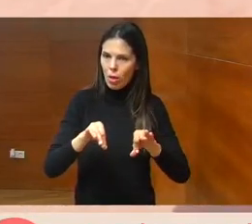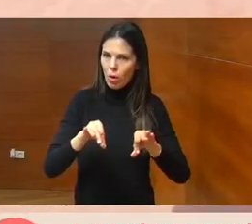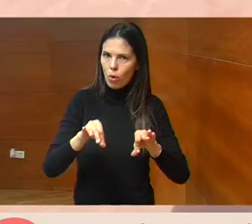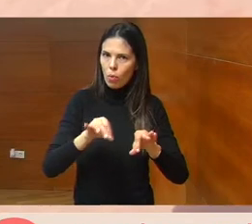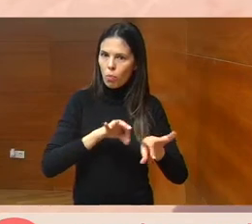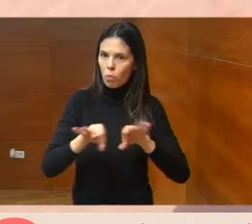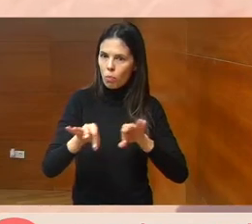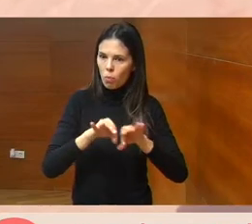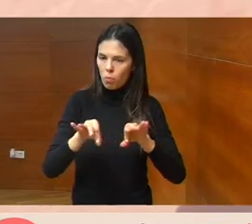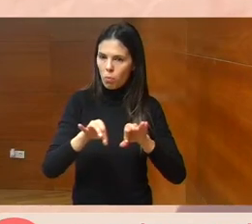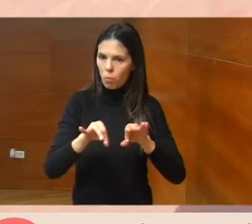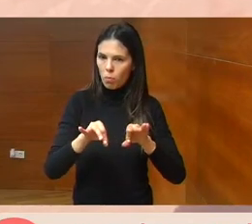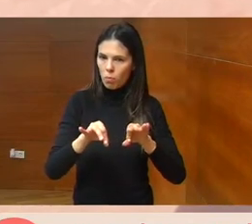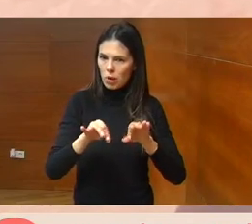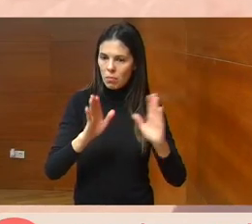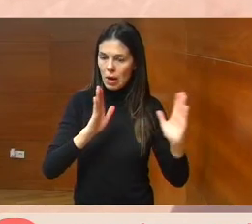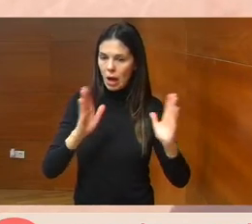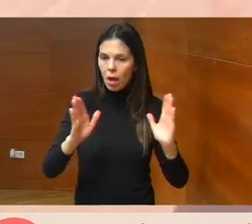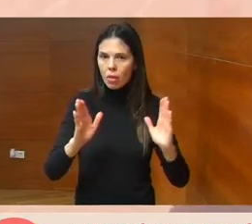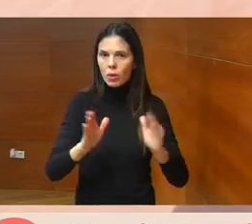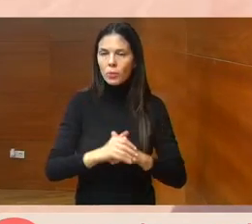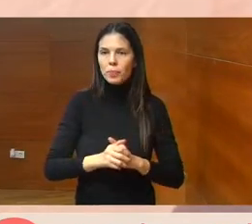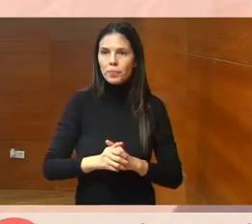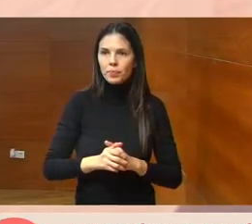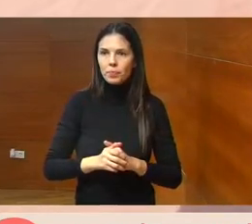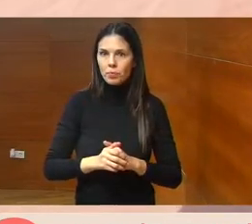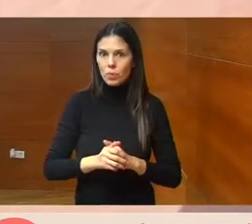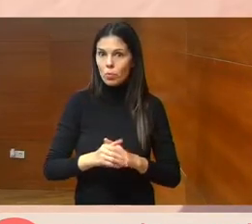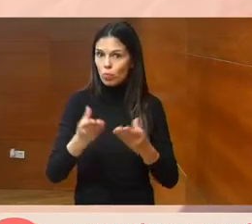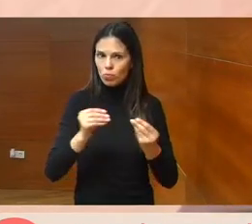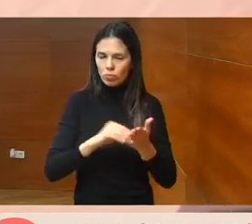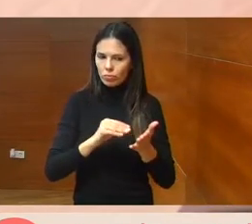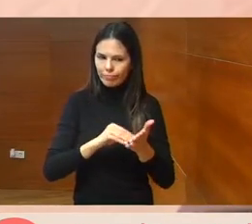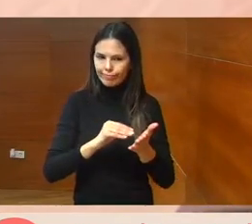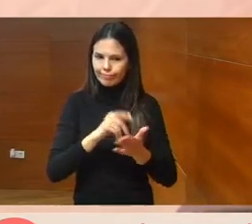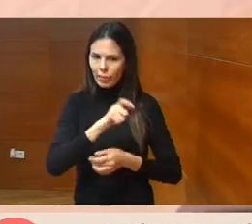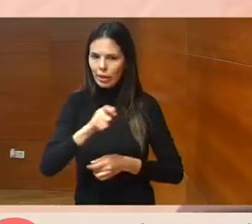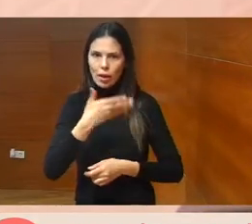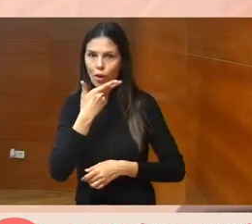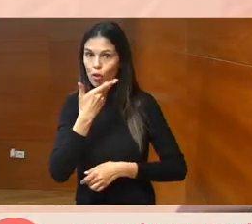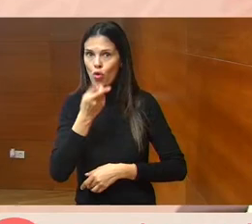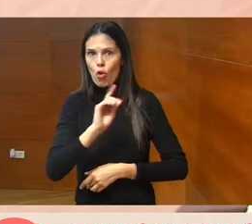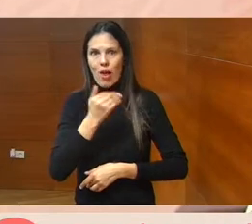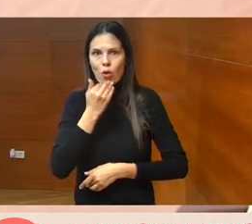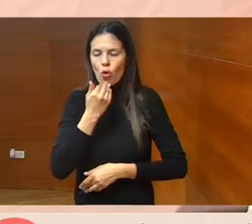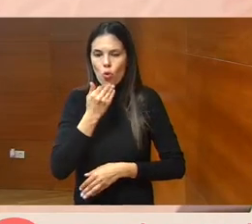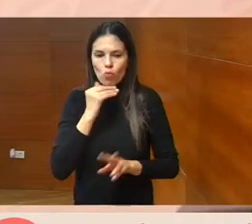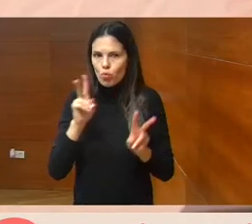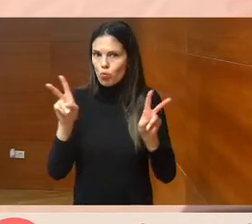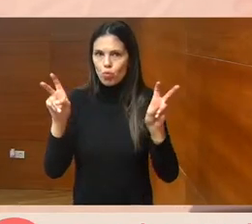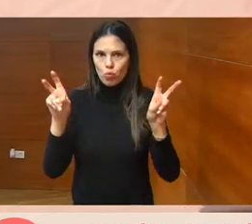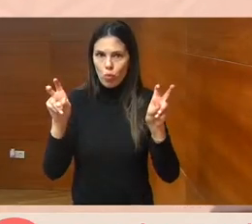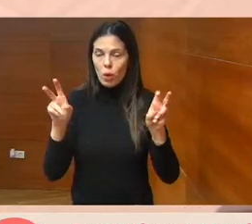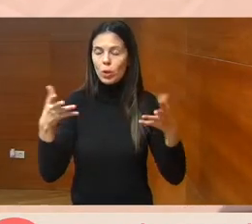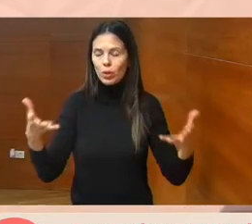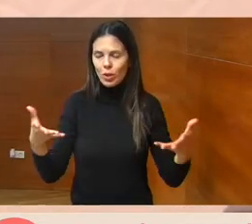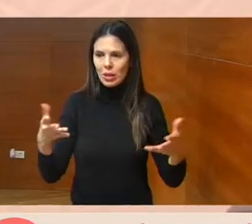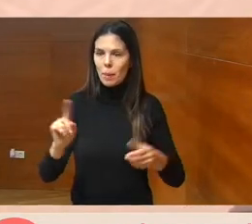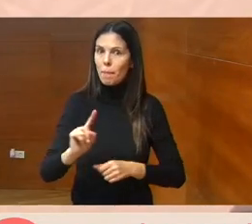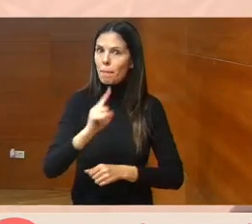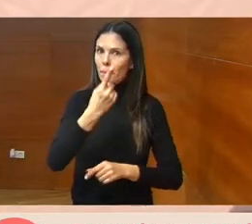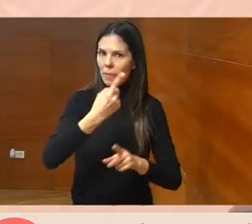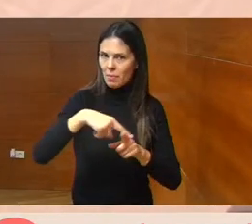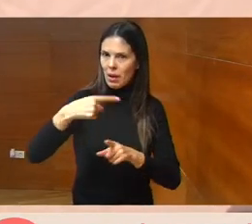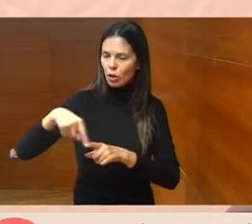es a sus partes inédito y e hizo Que bueno que sea como primera cosa